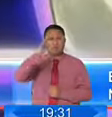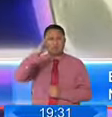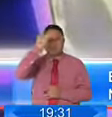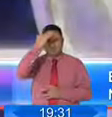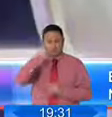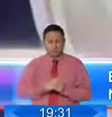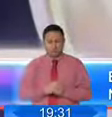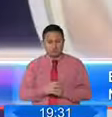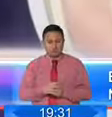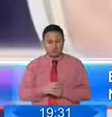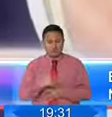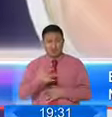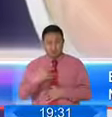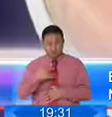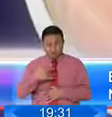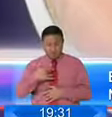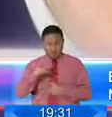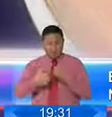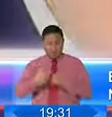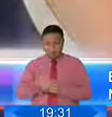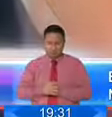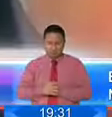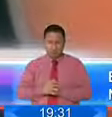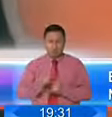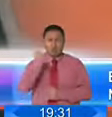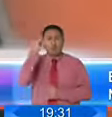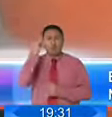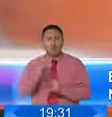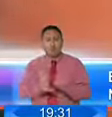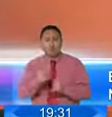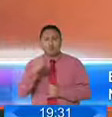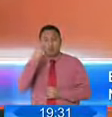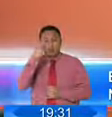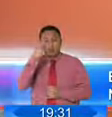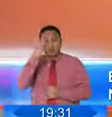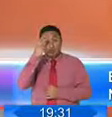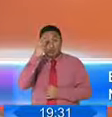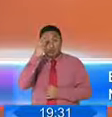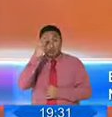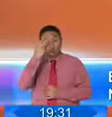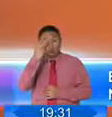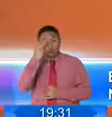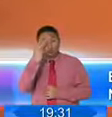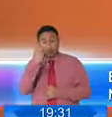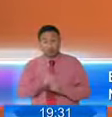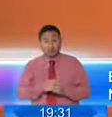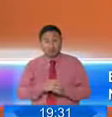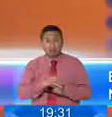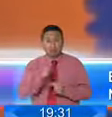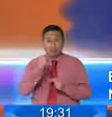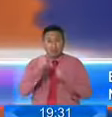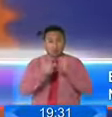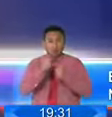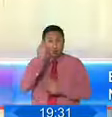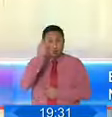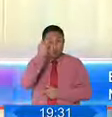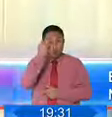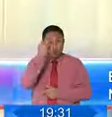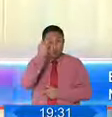presenta síntomas, sino hasta que la lesión del nervio óptico avanza y se desarrolla la pérdida del campo